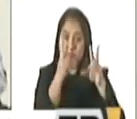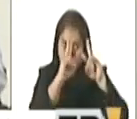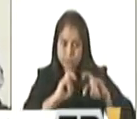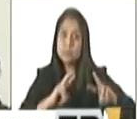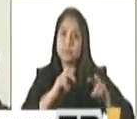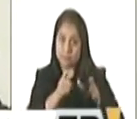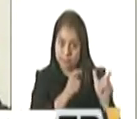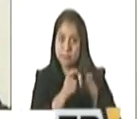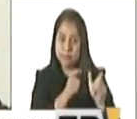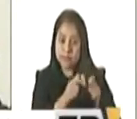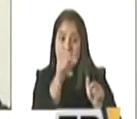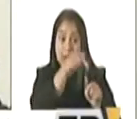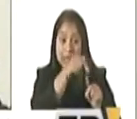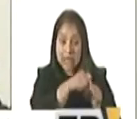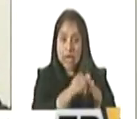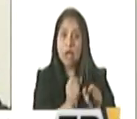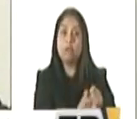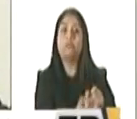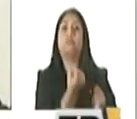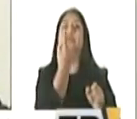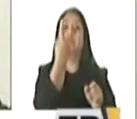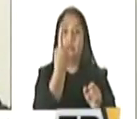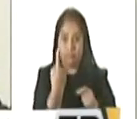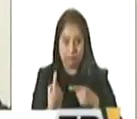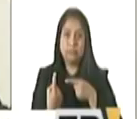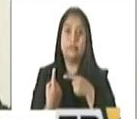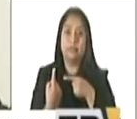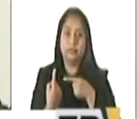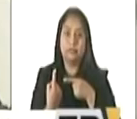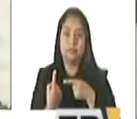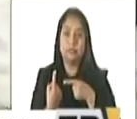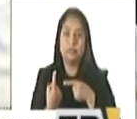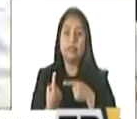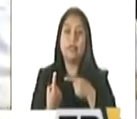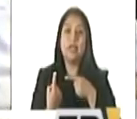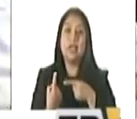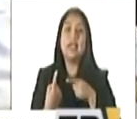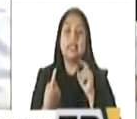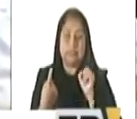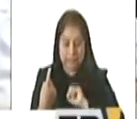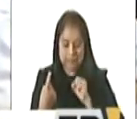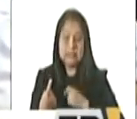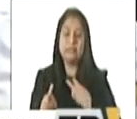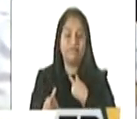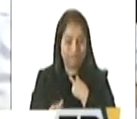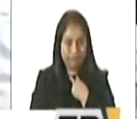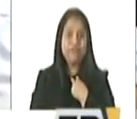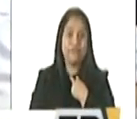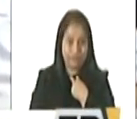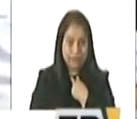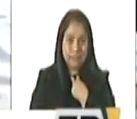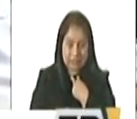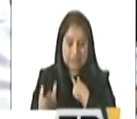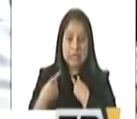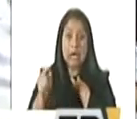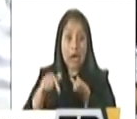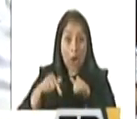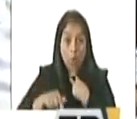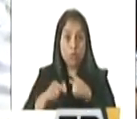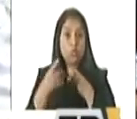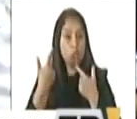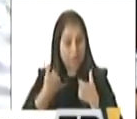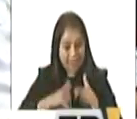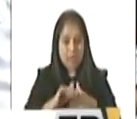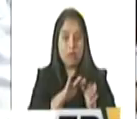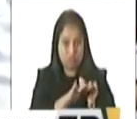están en tratamiento, una persona está en estado grave, se le ha logrado mantener con vida